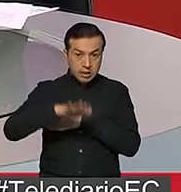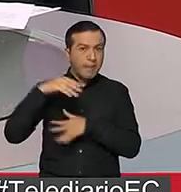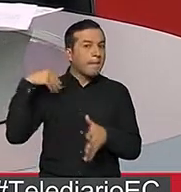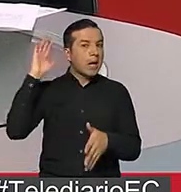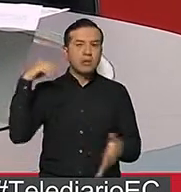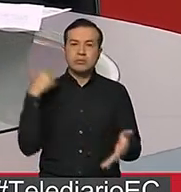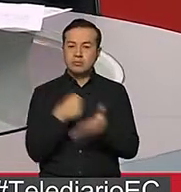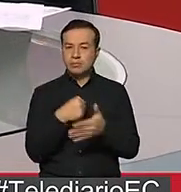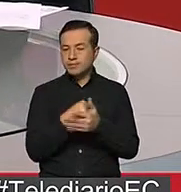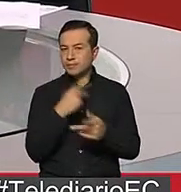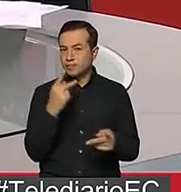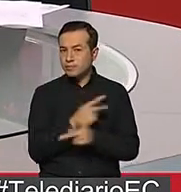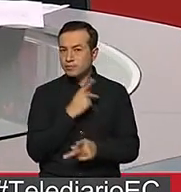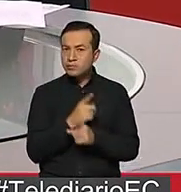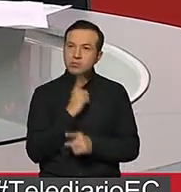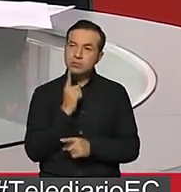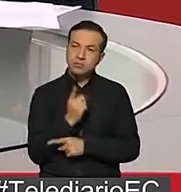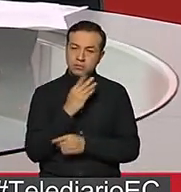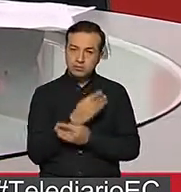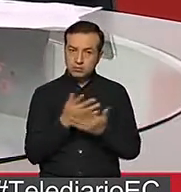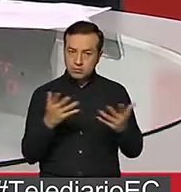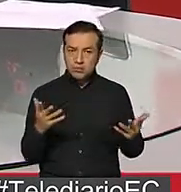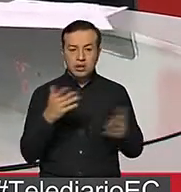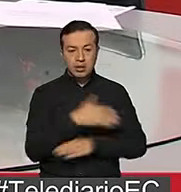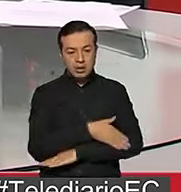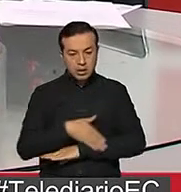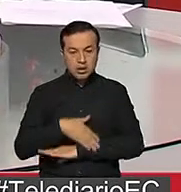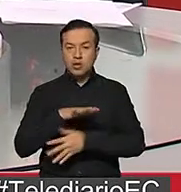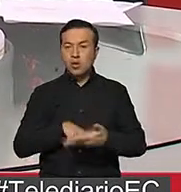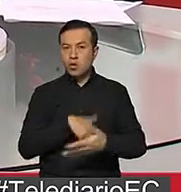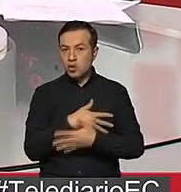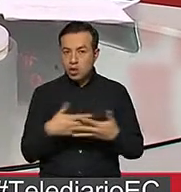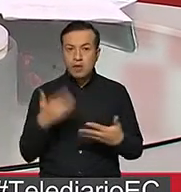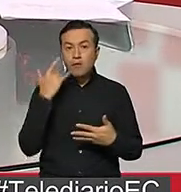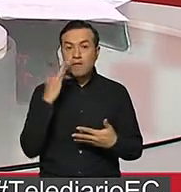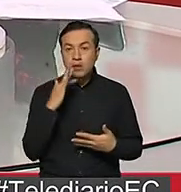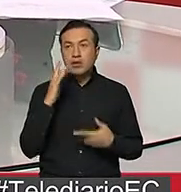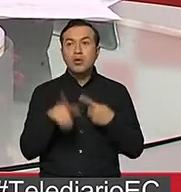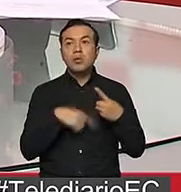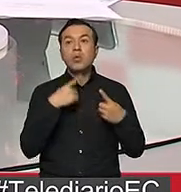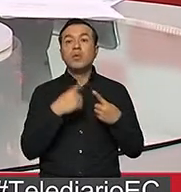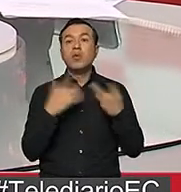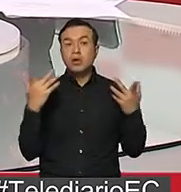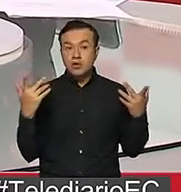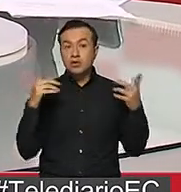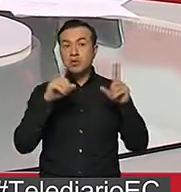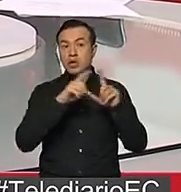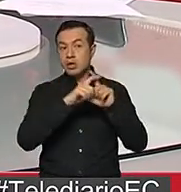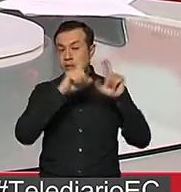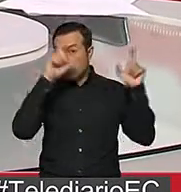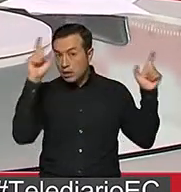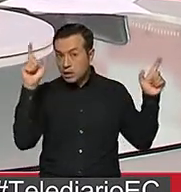más conflictivos pero vamos más allá de eso son las vías los horarios los días y las operadoras y hasta los conductores